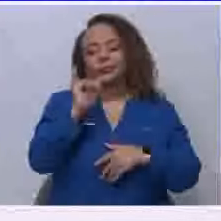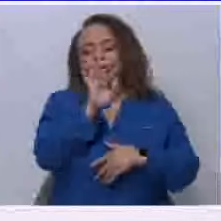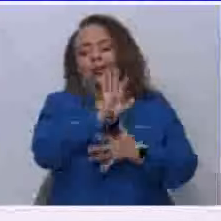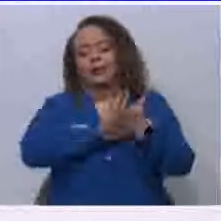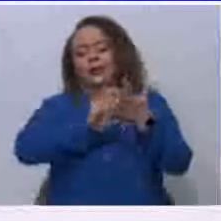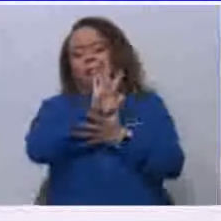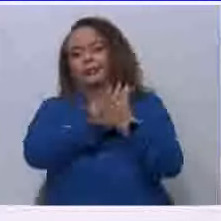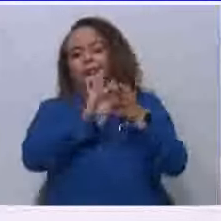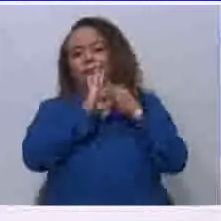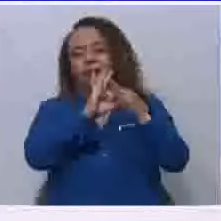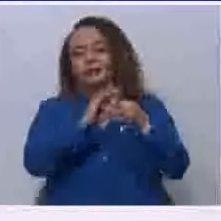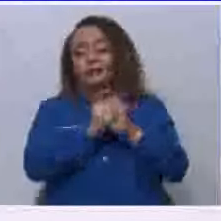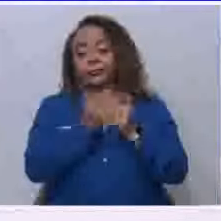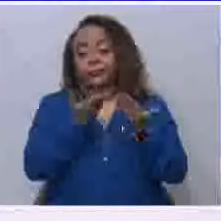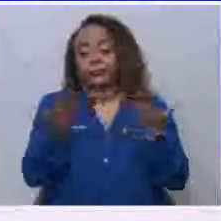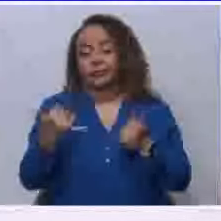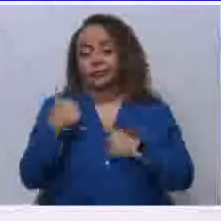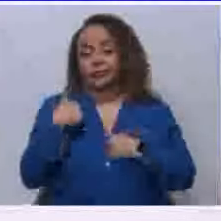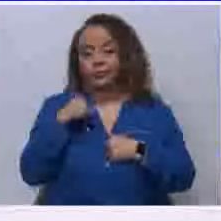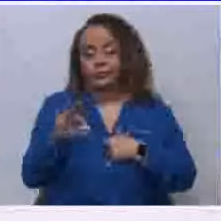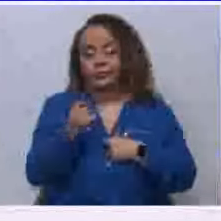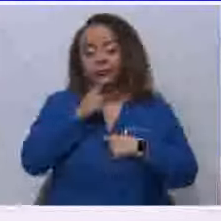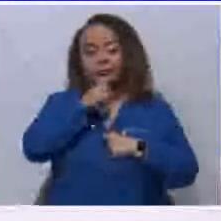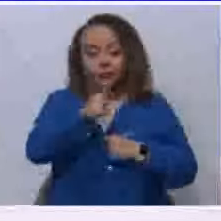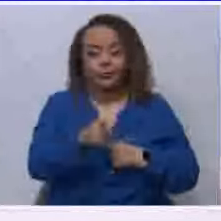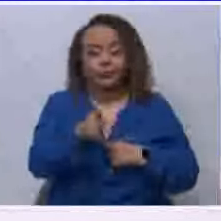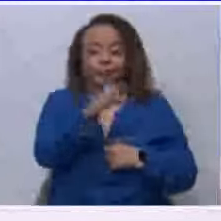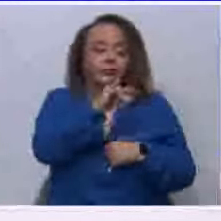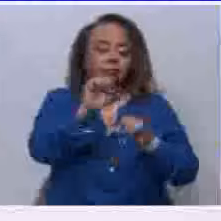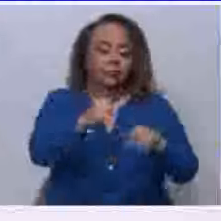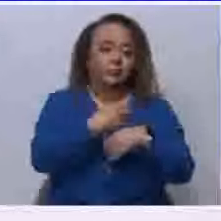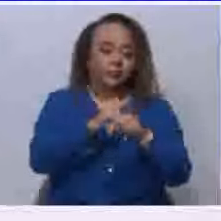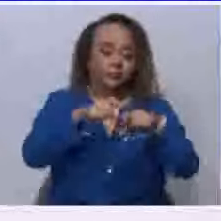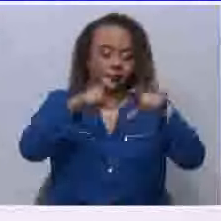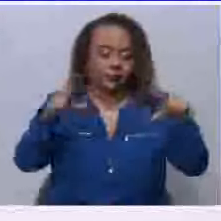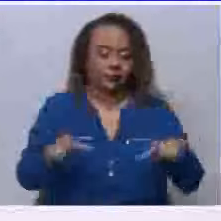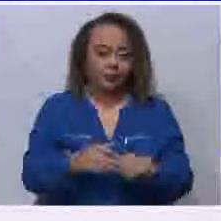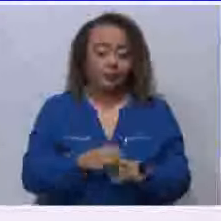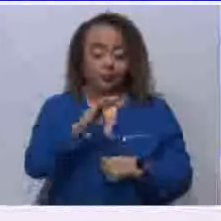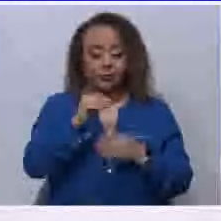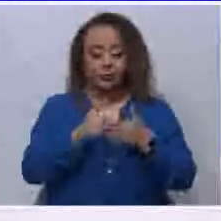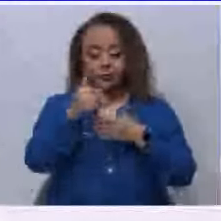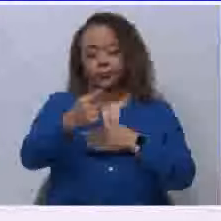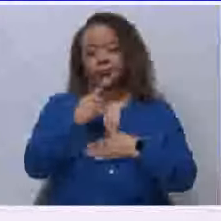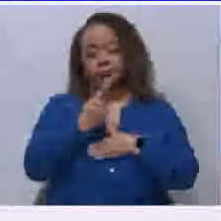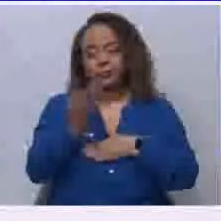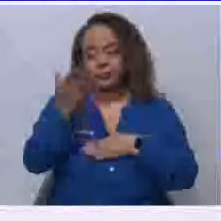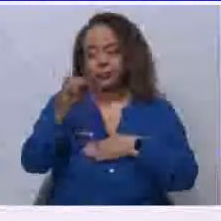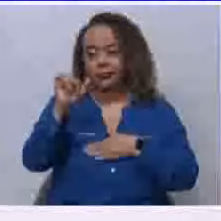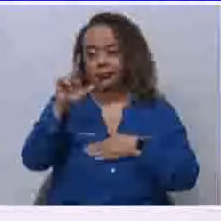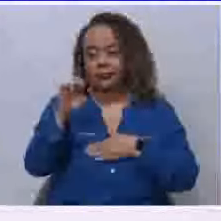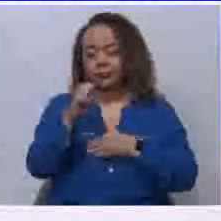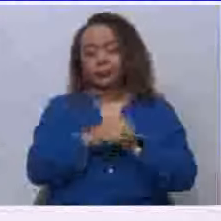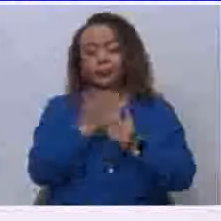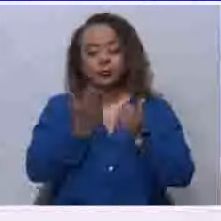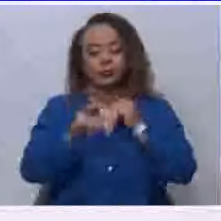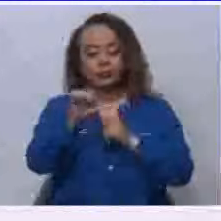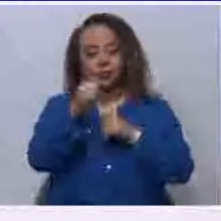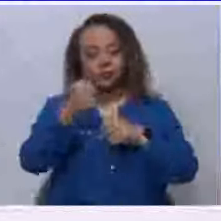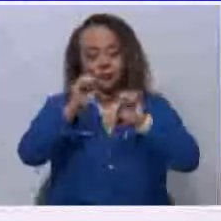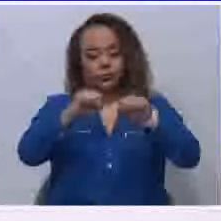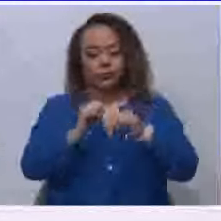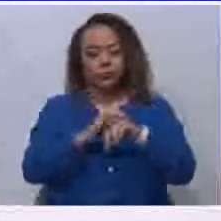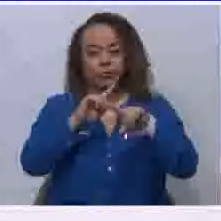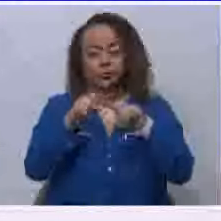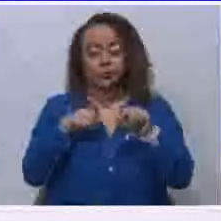confusión respecto de qué recursos se tienen de forma realista y lo que se puede hacer en cancha. Y después lo que decías vos, Cire, ya tal vez es otra ventana, pero